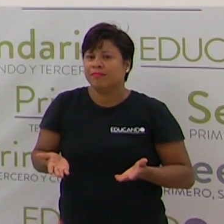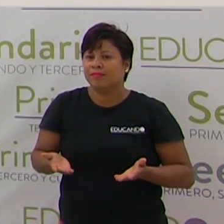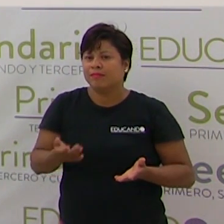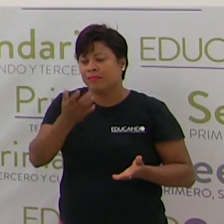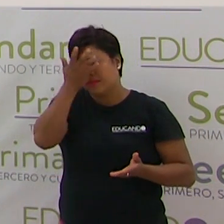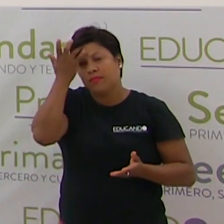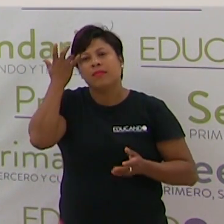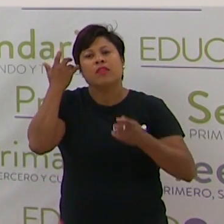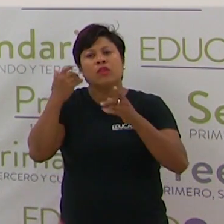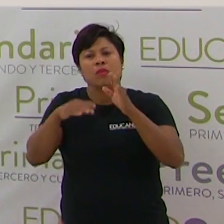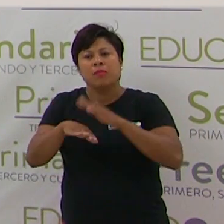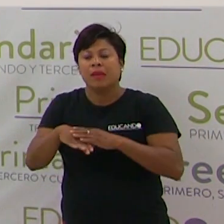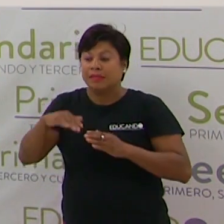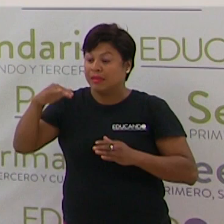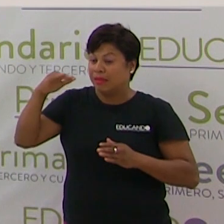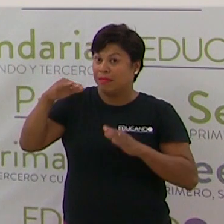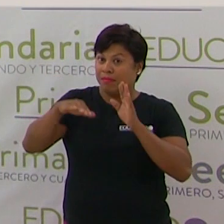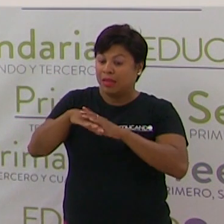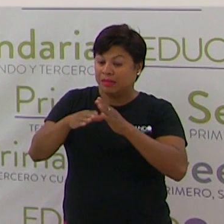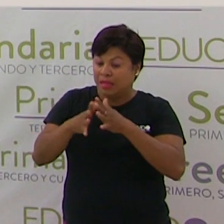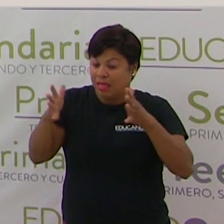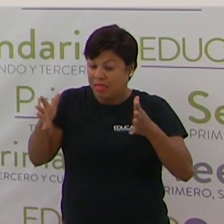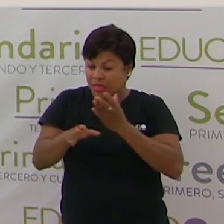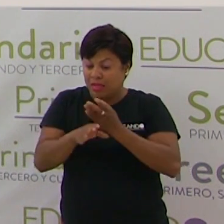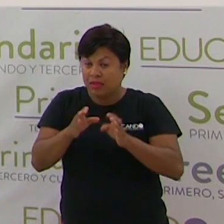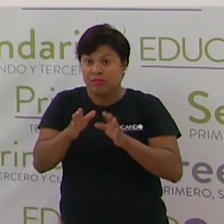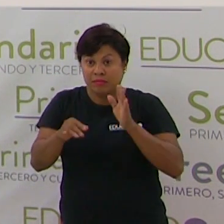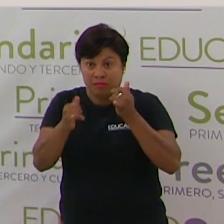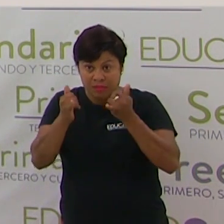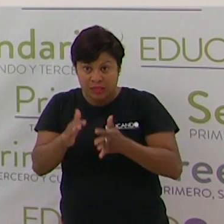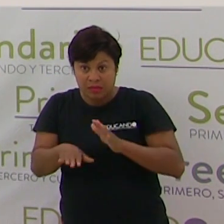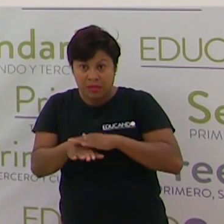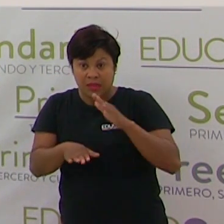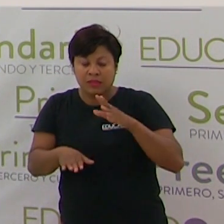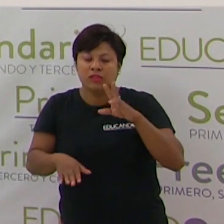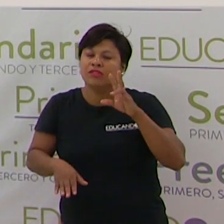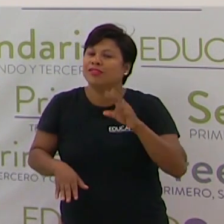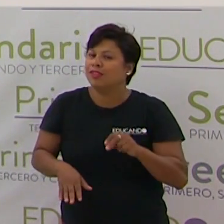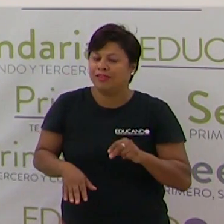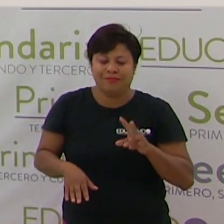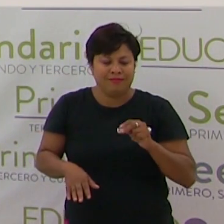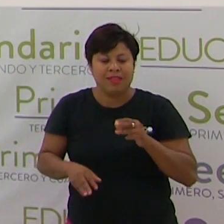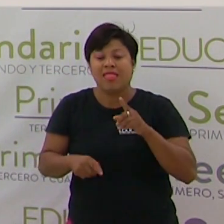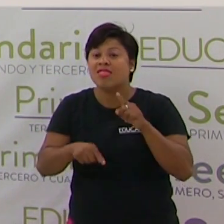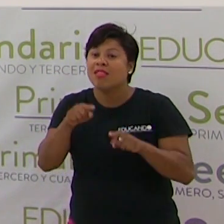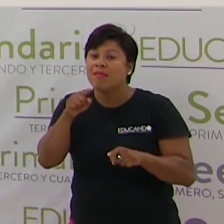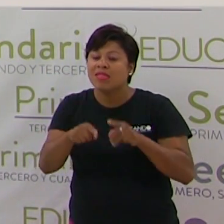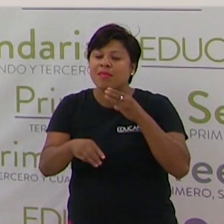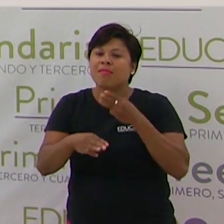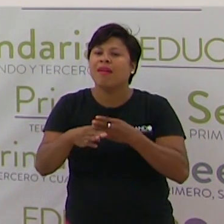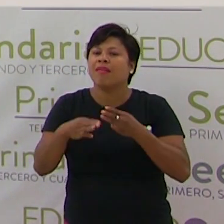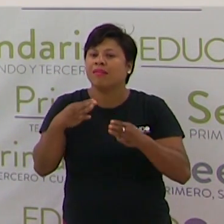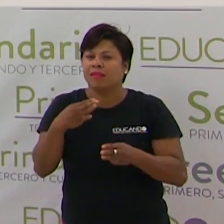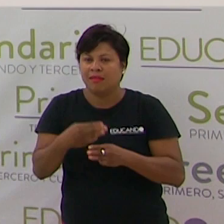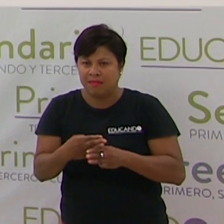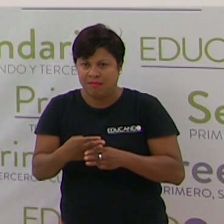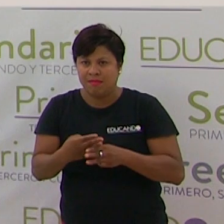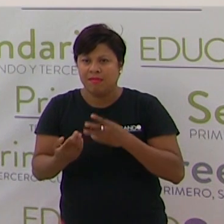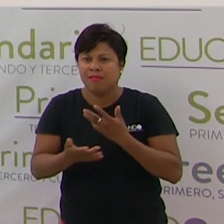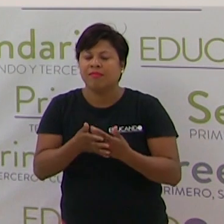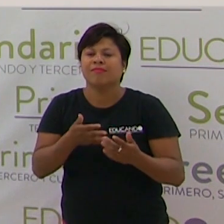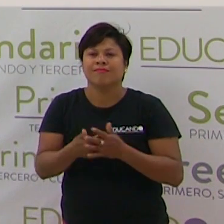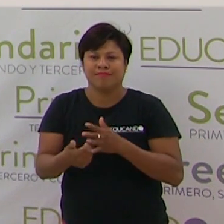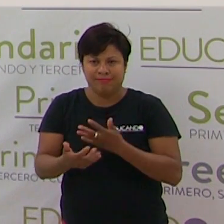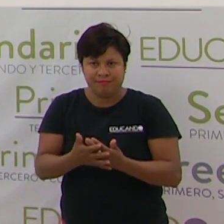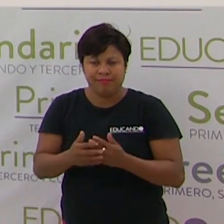¿Entre más grande sea un objeto, pesa más? No precisamente. ¿Tiene que ver con qué? Con